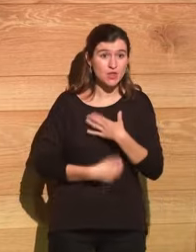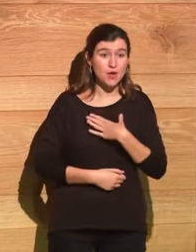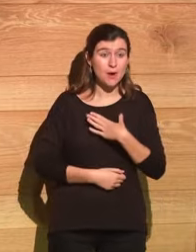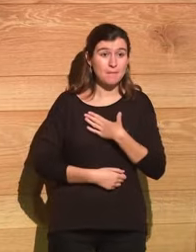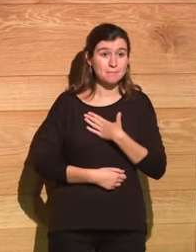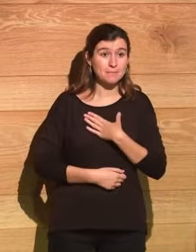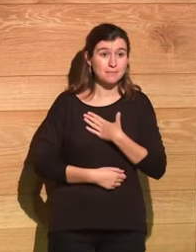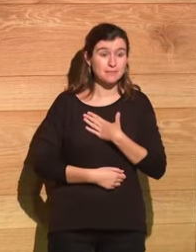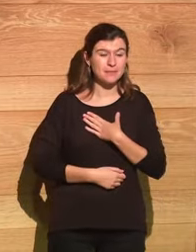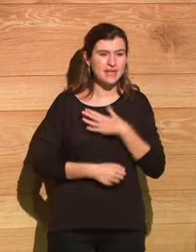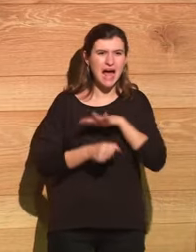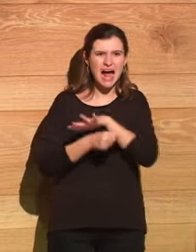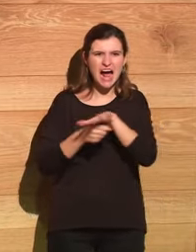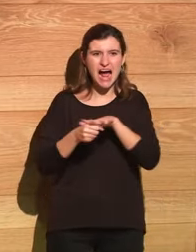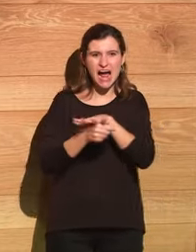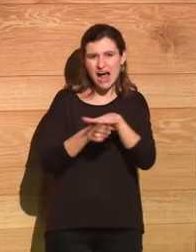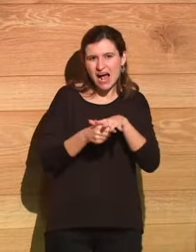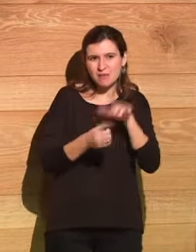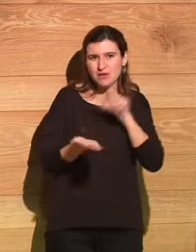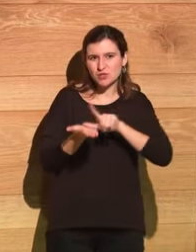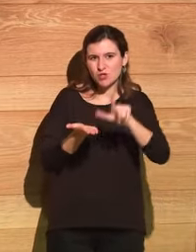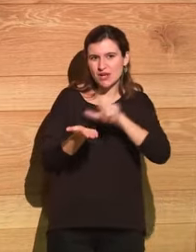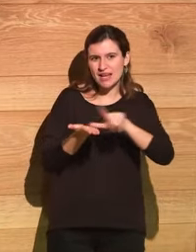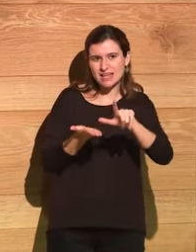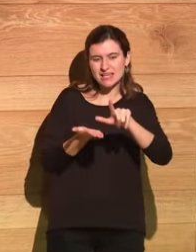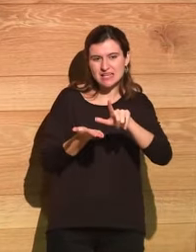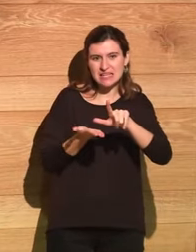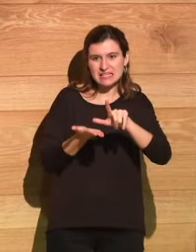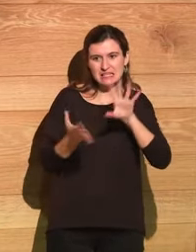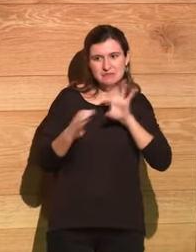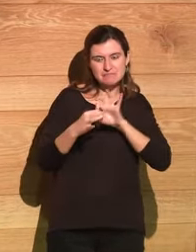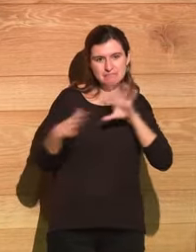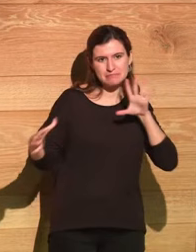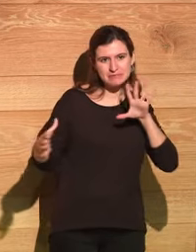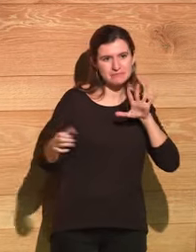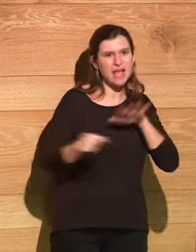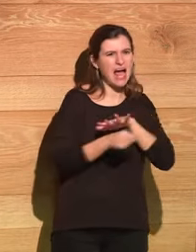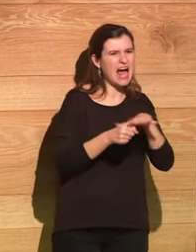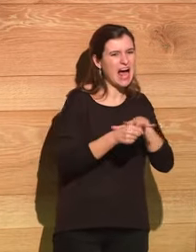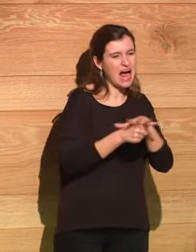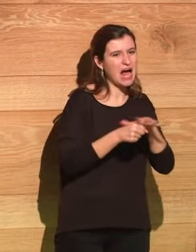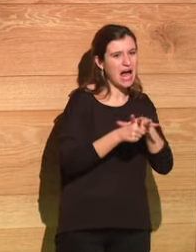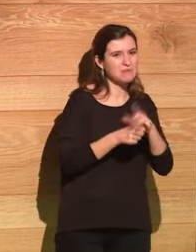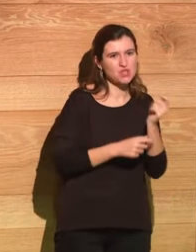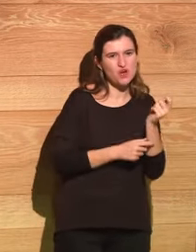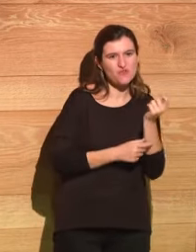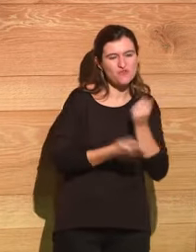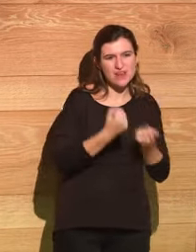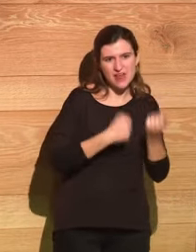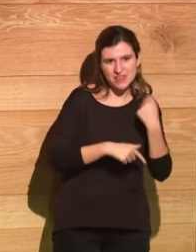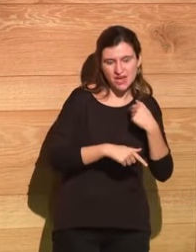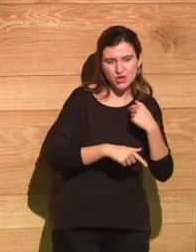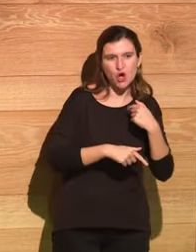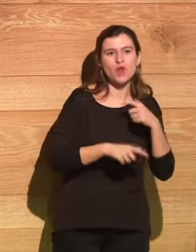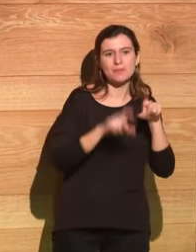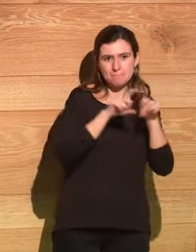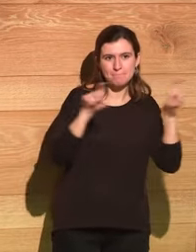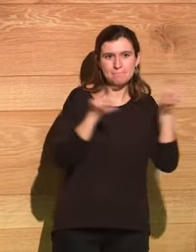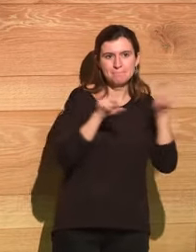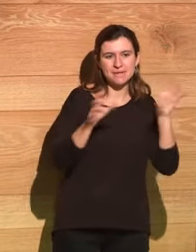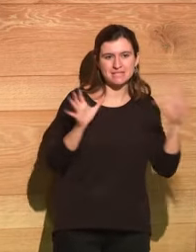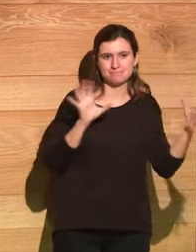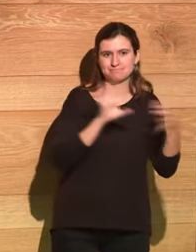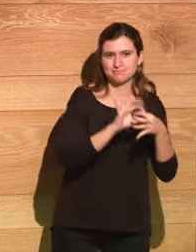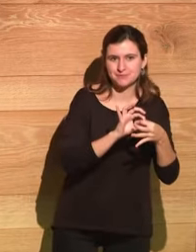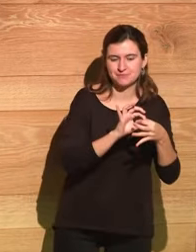no pertenezco al ámbito literario, más bien pertenezco al ámbito financiero y de empresa, y es donde desarrollo mi